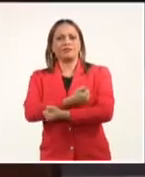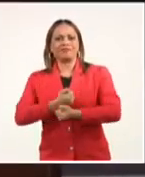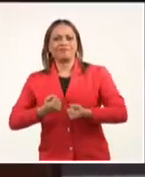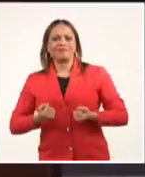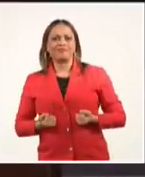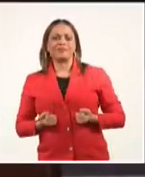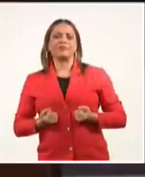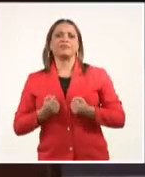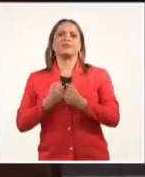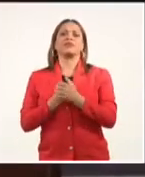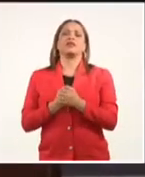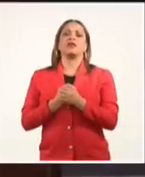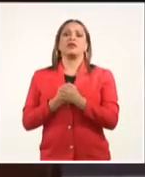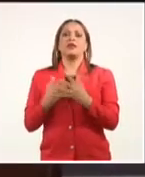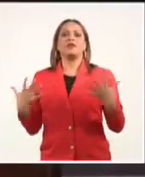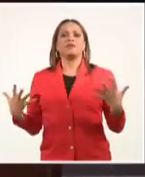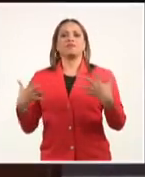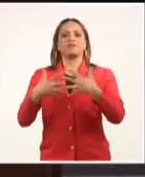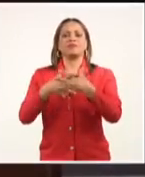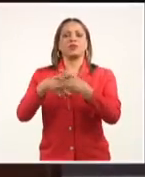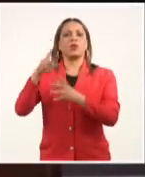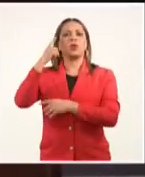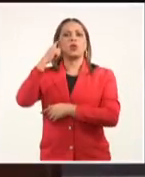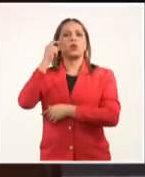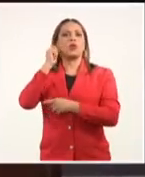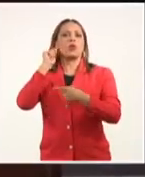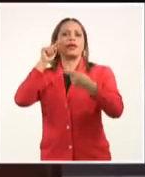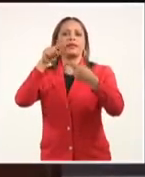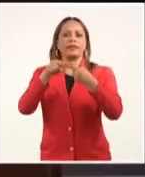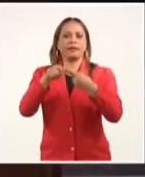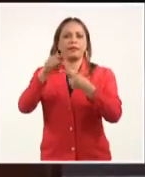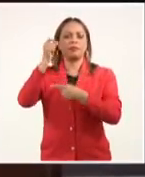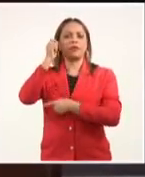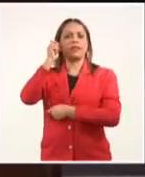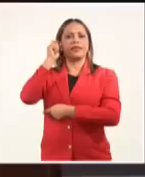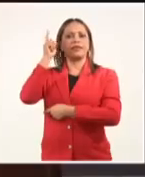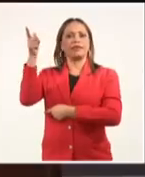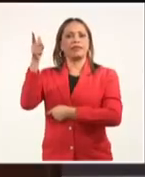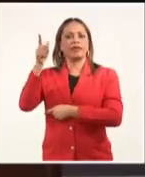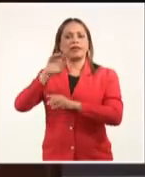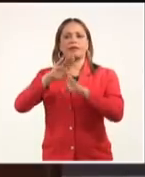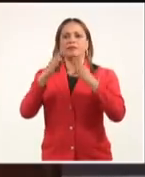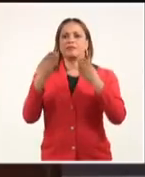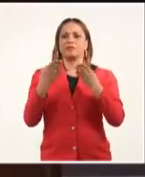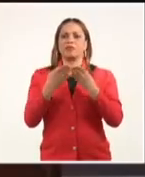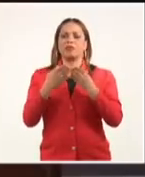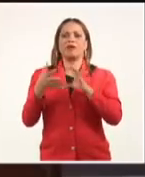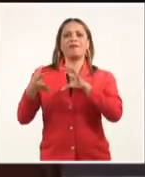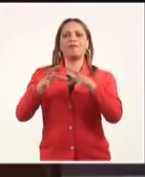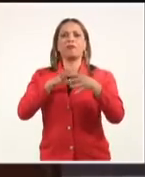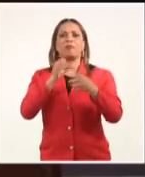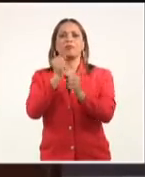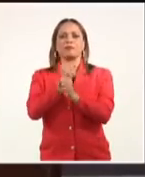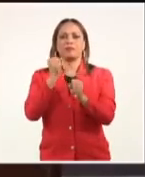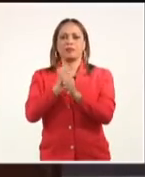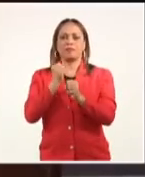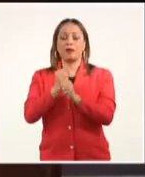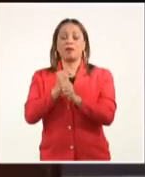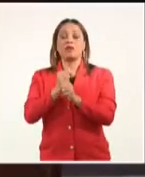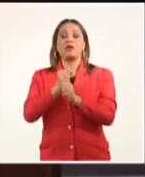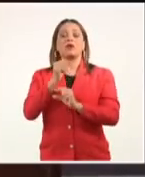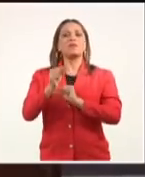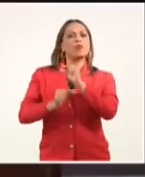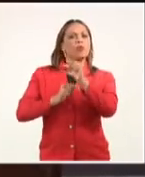los objetivos, ideas, conceptos y estrategias, a lo que se llega